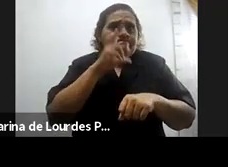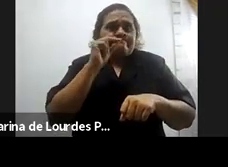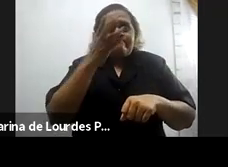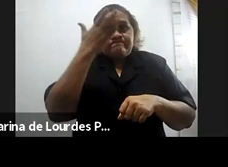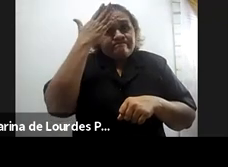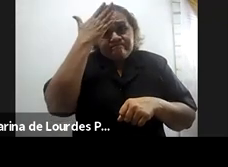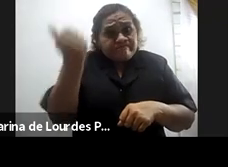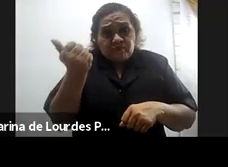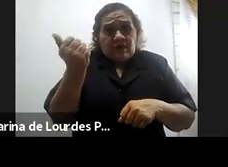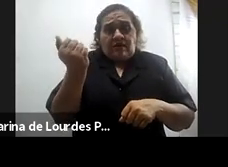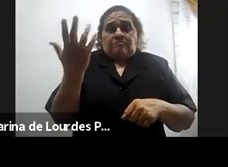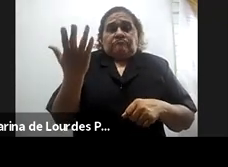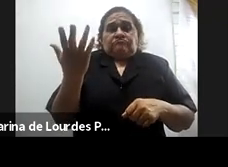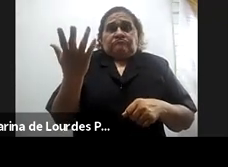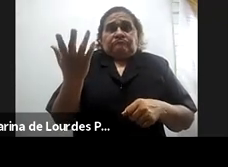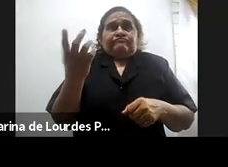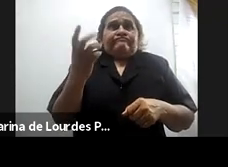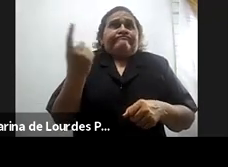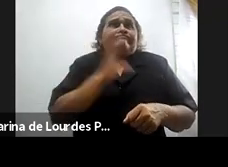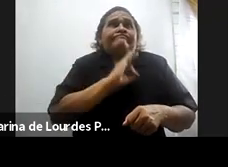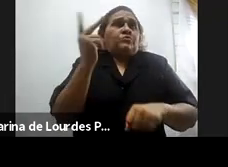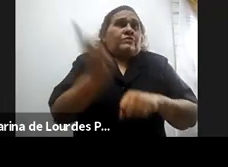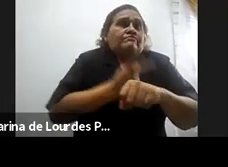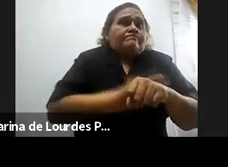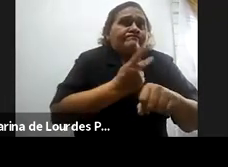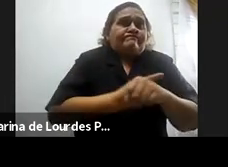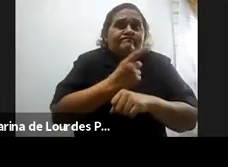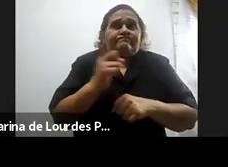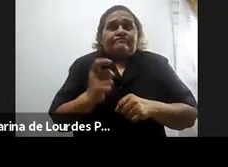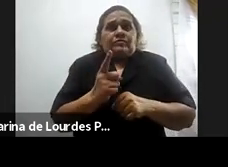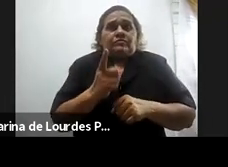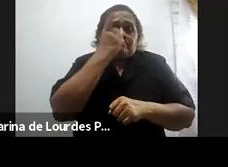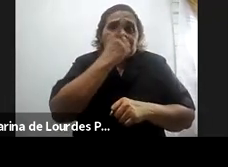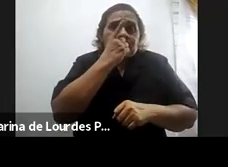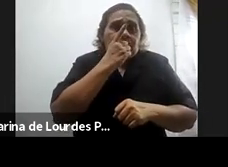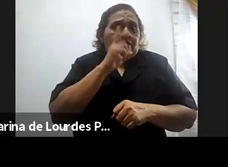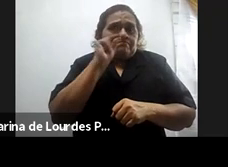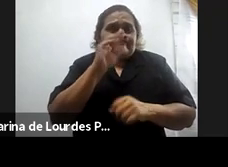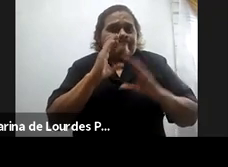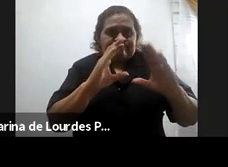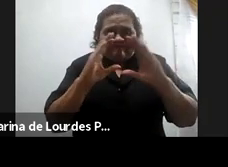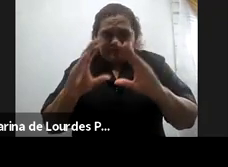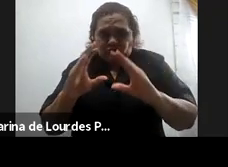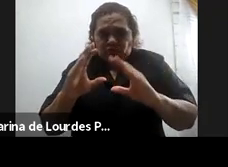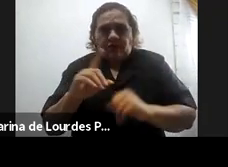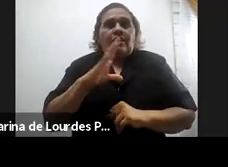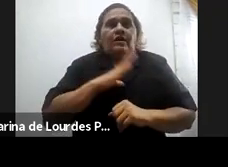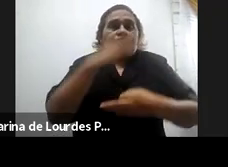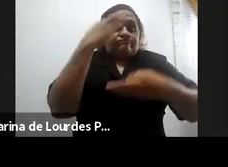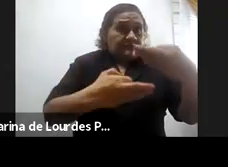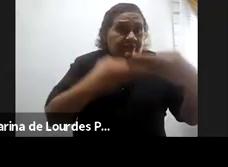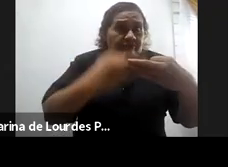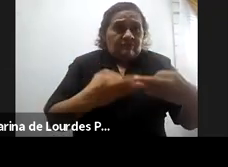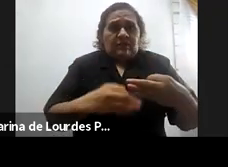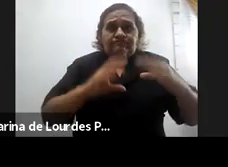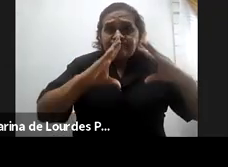no conocen las complicaciones que puede tener su diabetes o una diabetes mal controlada. Hay falta de enseñanza